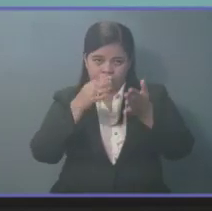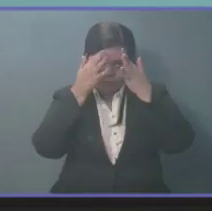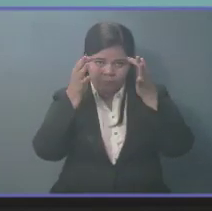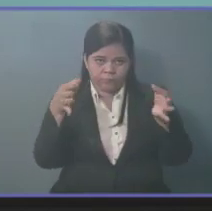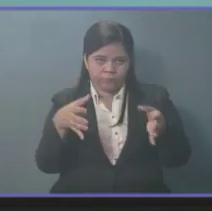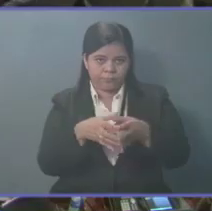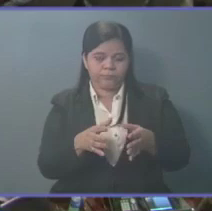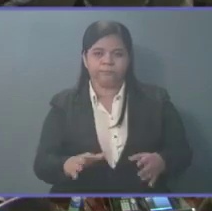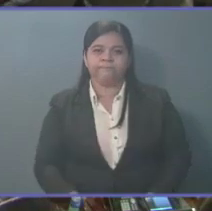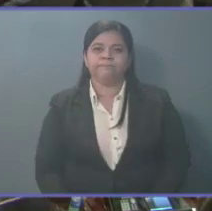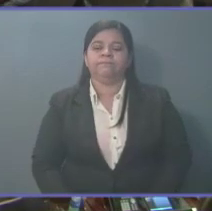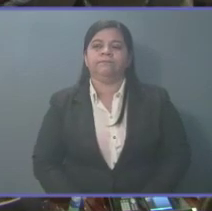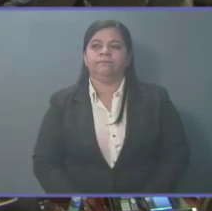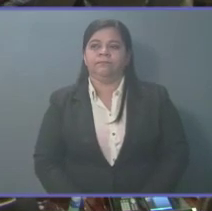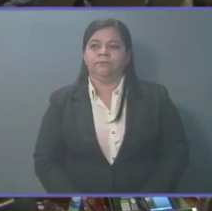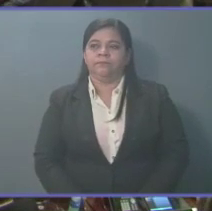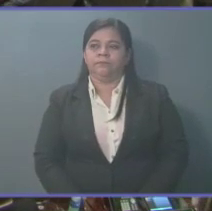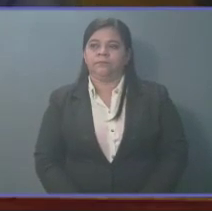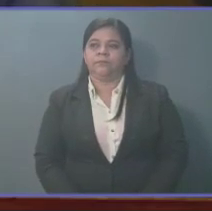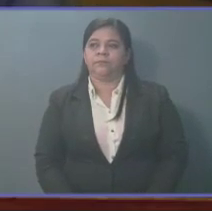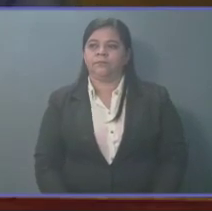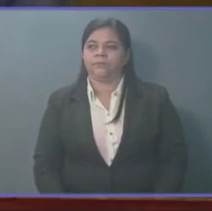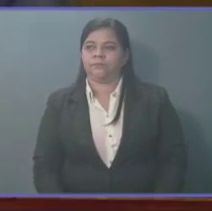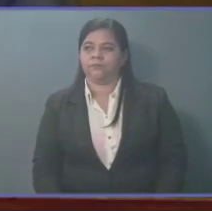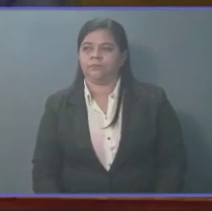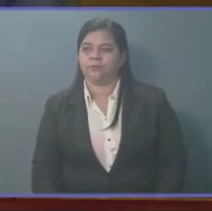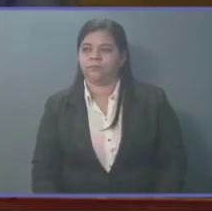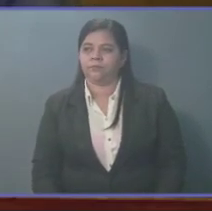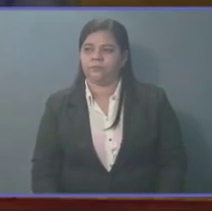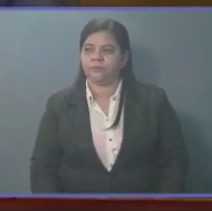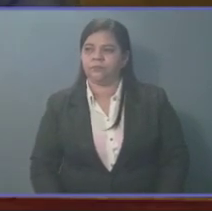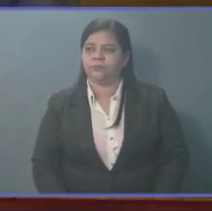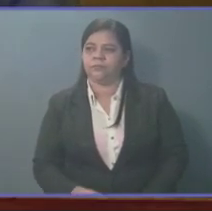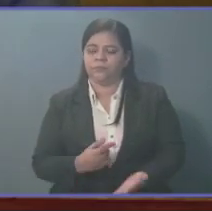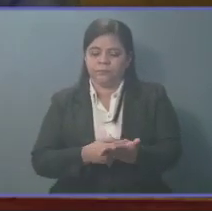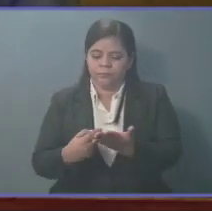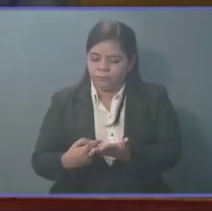dictamen, presidente.